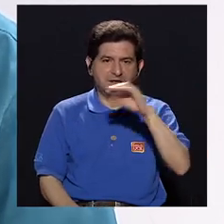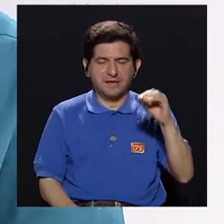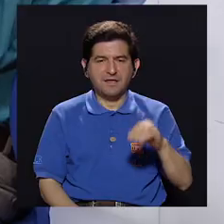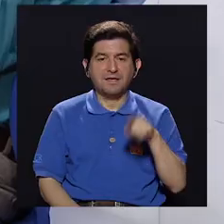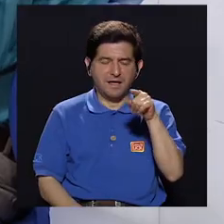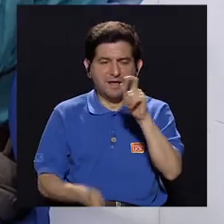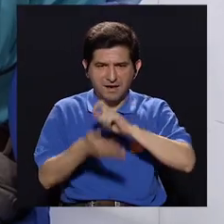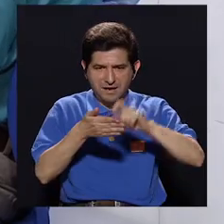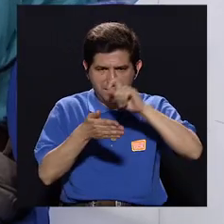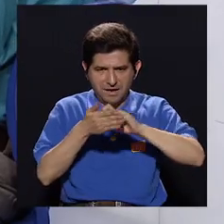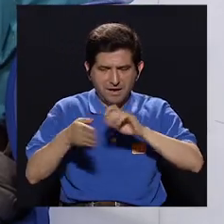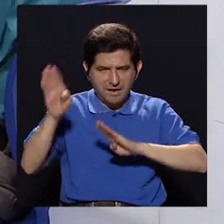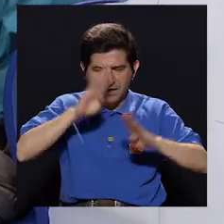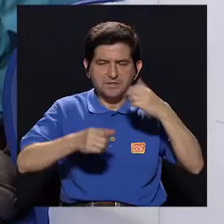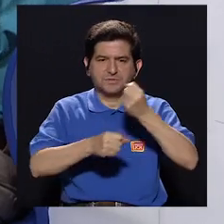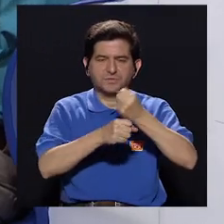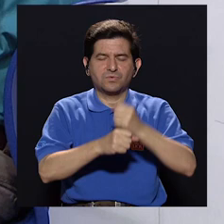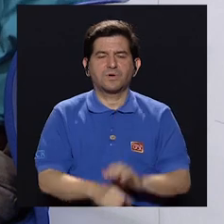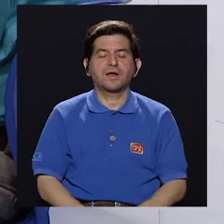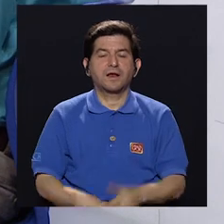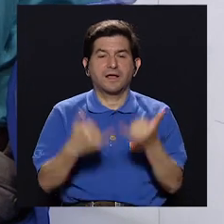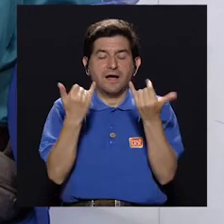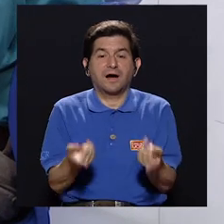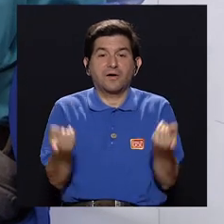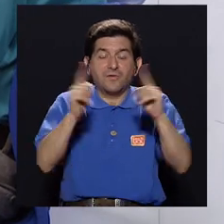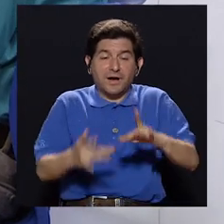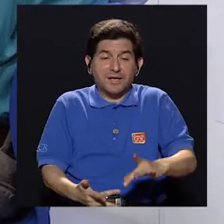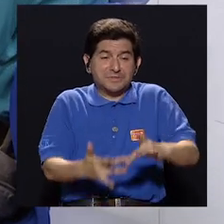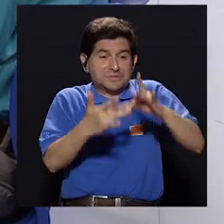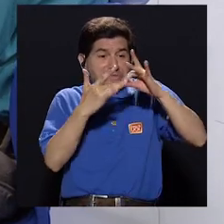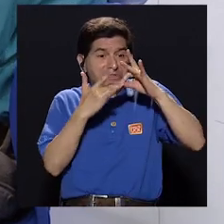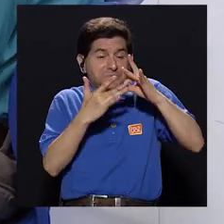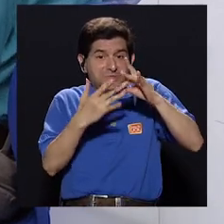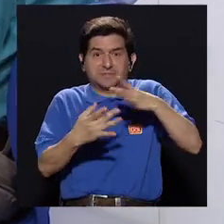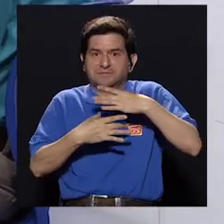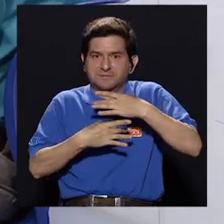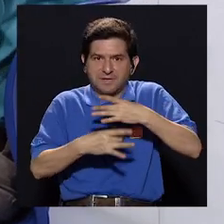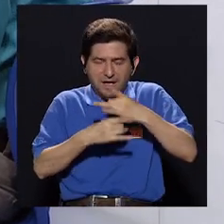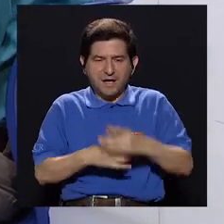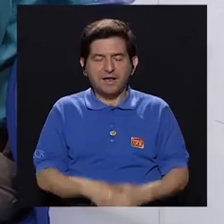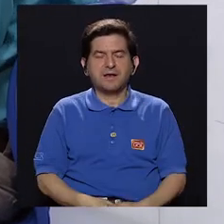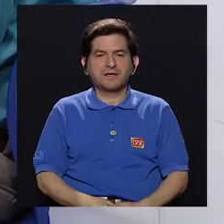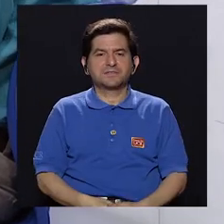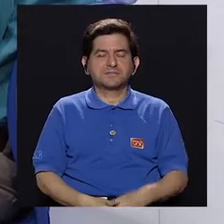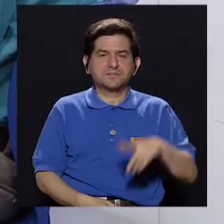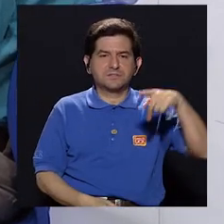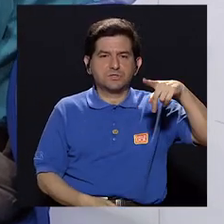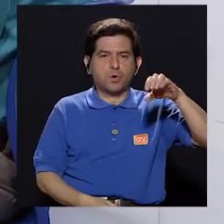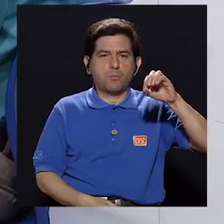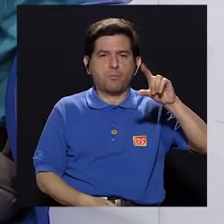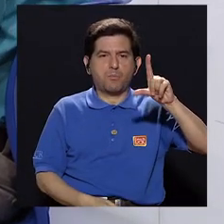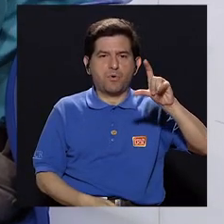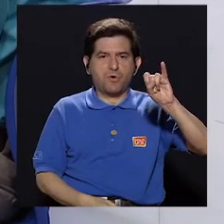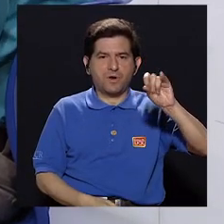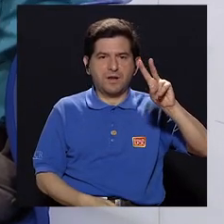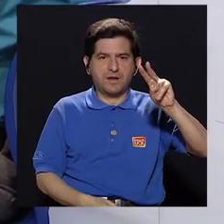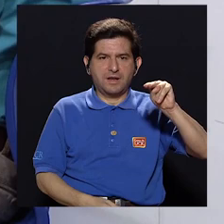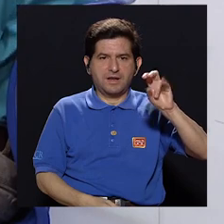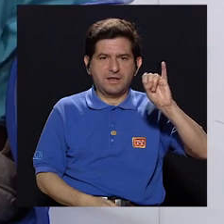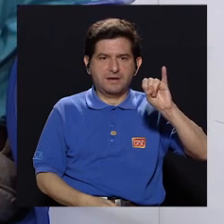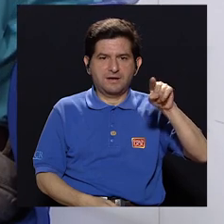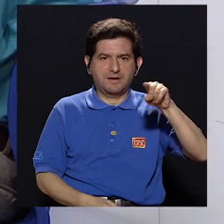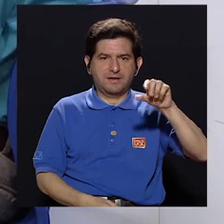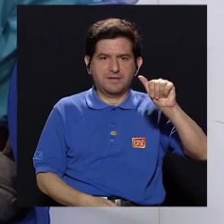Adam vamos a hablar ahora de casos singulares casos particulares muy llamativos de polinización y